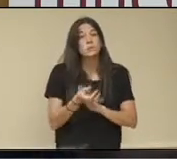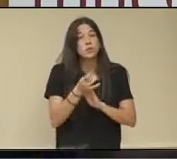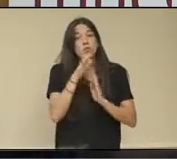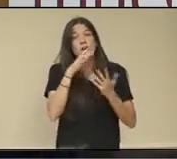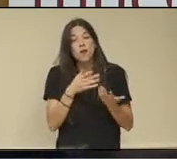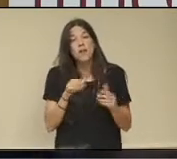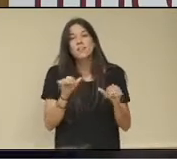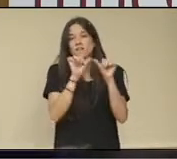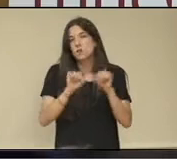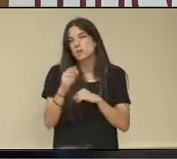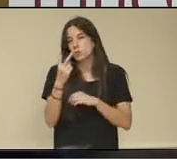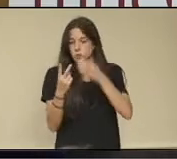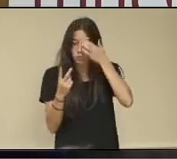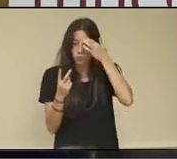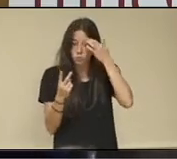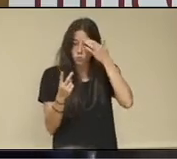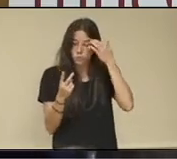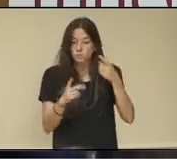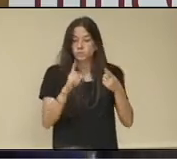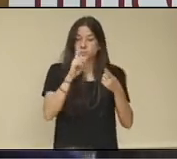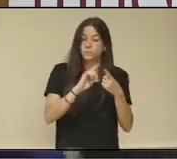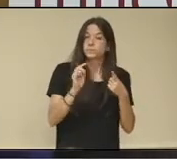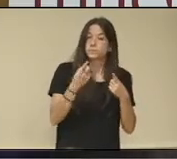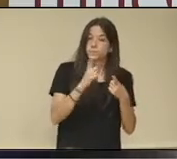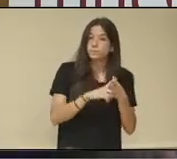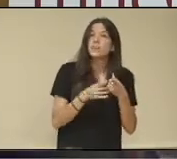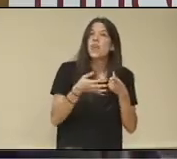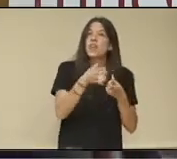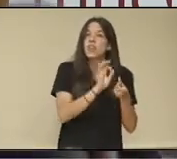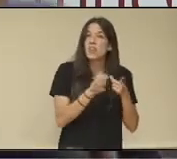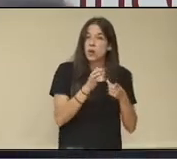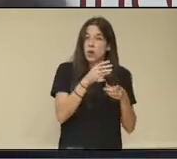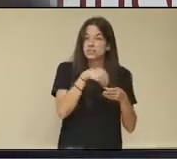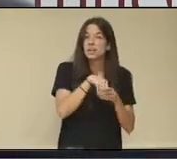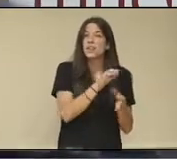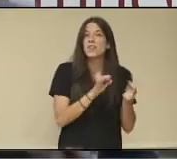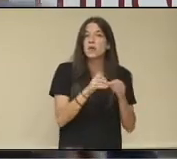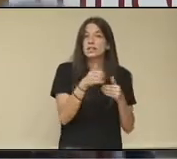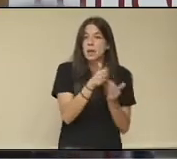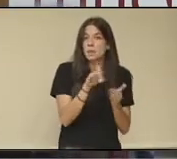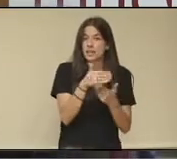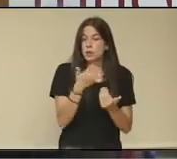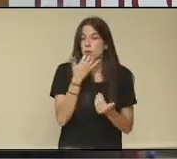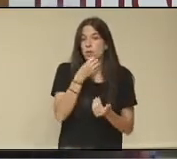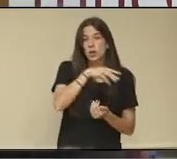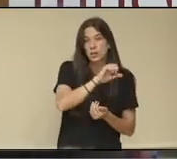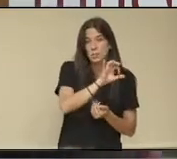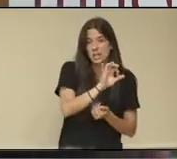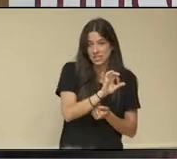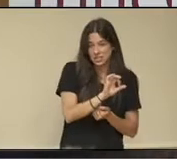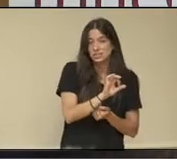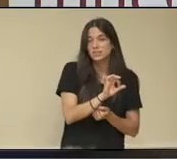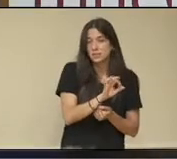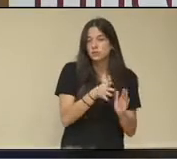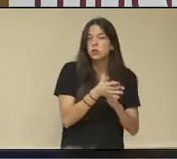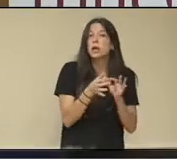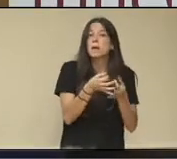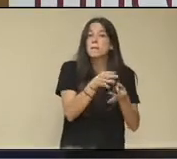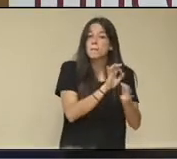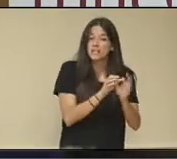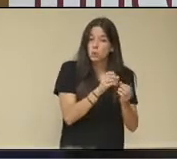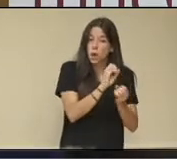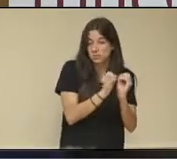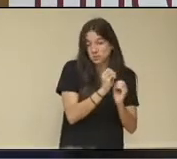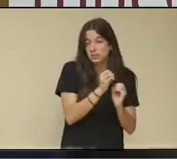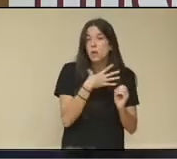de dos formas, o bien en células empaquetadoras, como en MERS, partículas que recuerdan al virus,